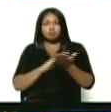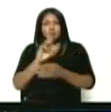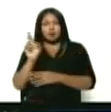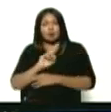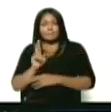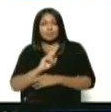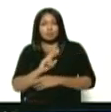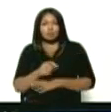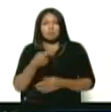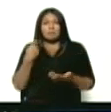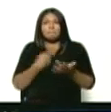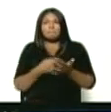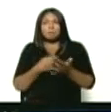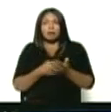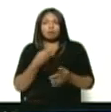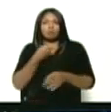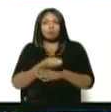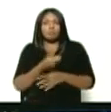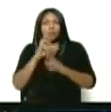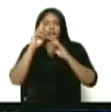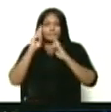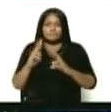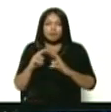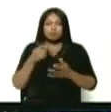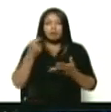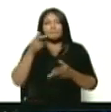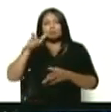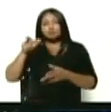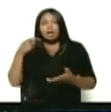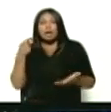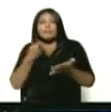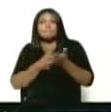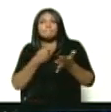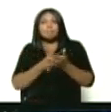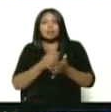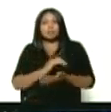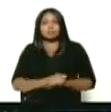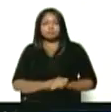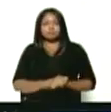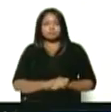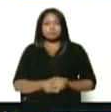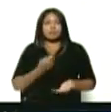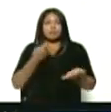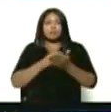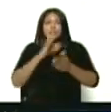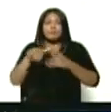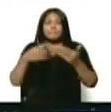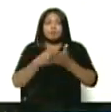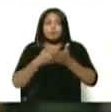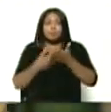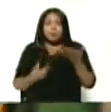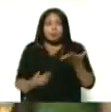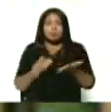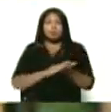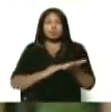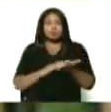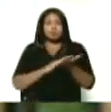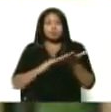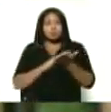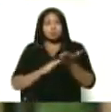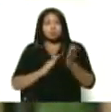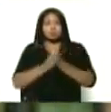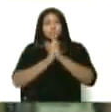el pasaje estudiantil y el respeto al pasaje estudiantil. Me paren una propuesta, una solución. Me la